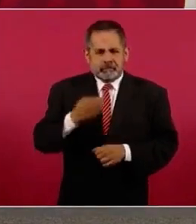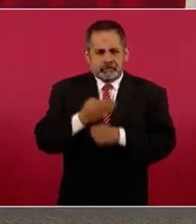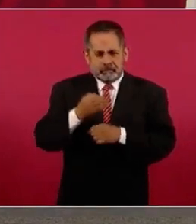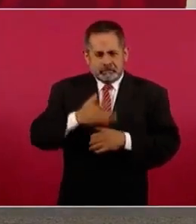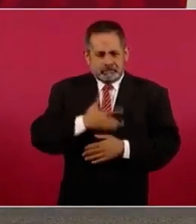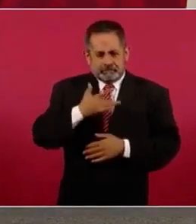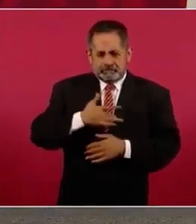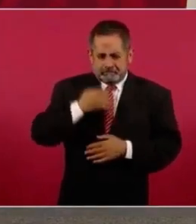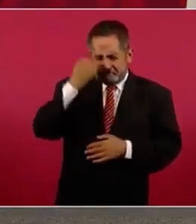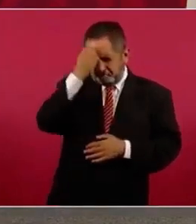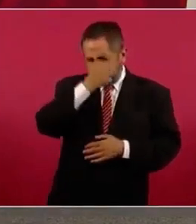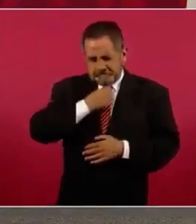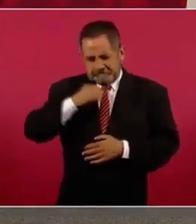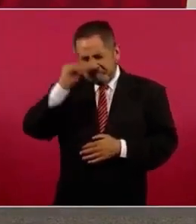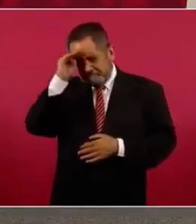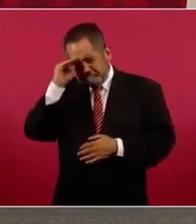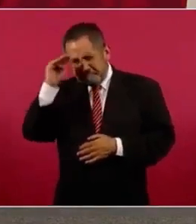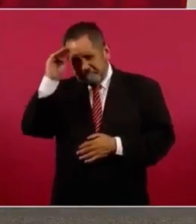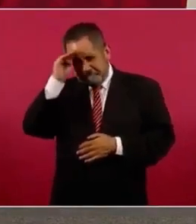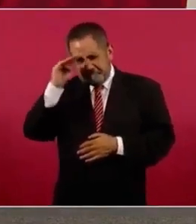analizándolo, sí,